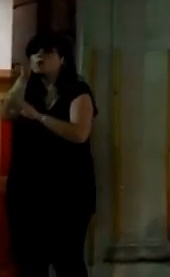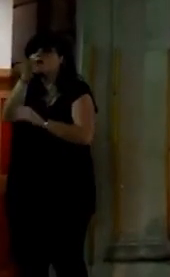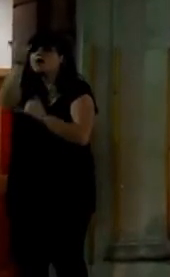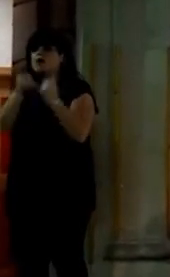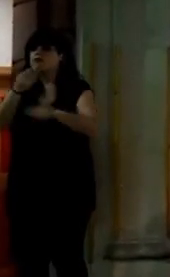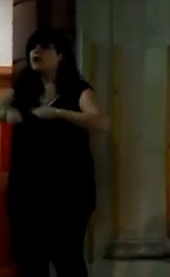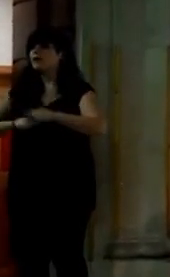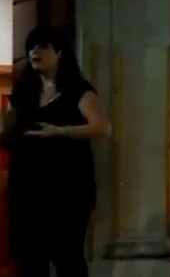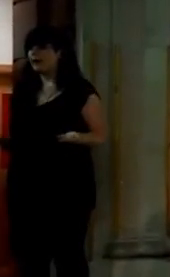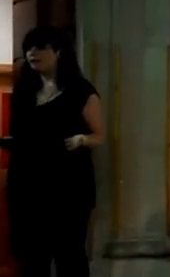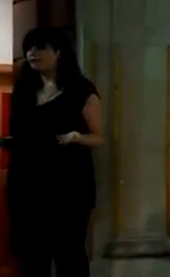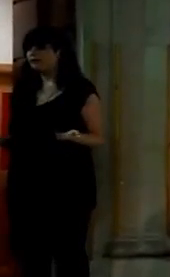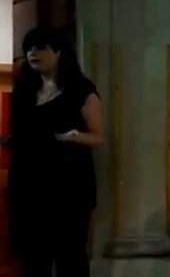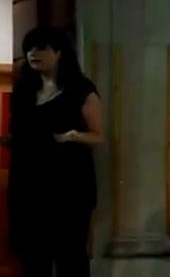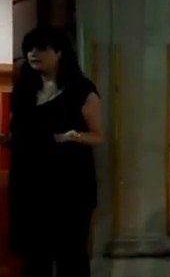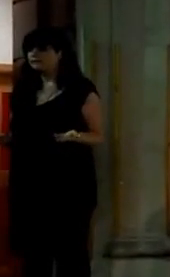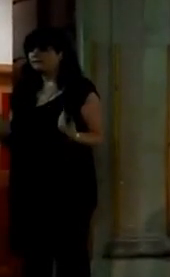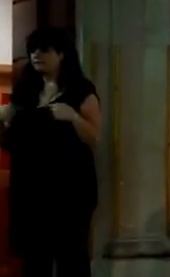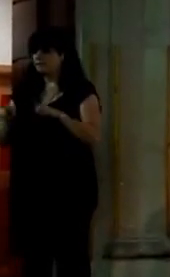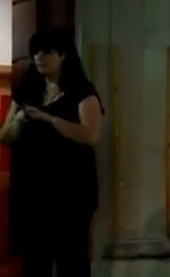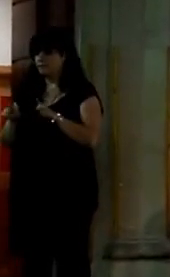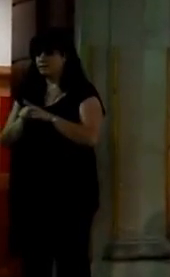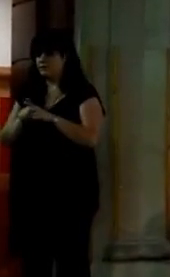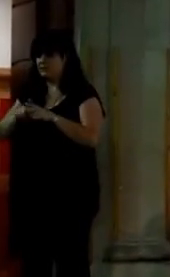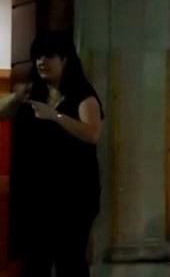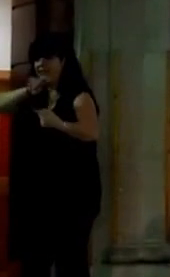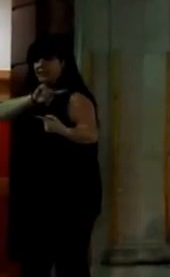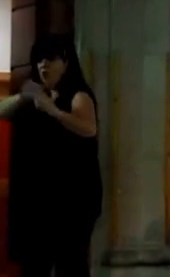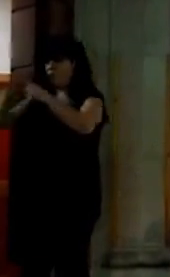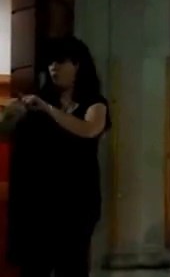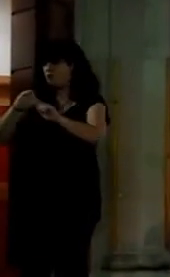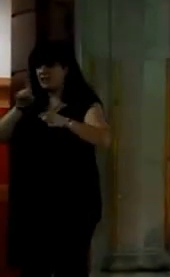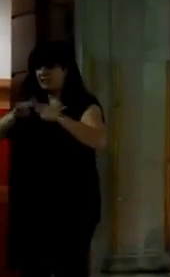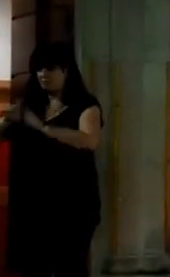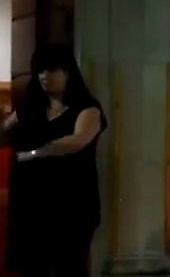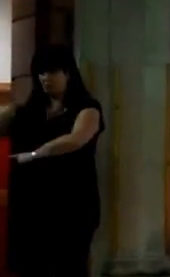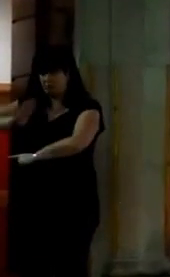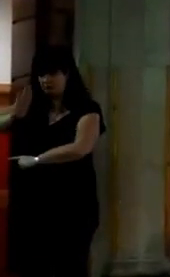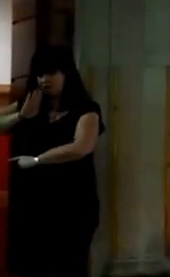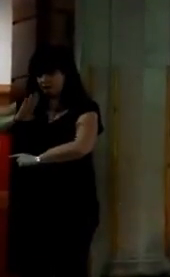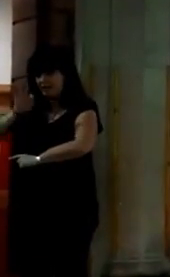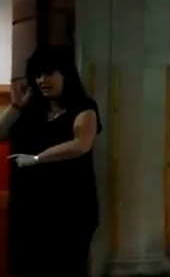foi participar nunha esgrima macarra co señor Sánchez.